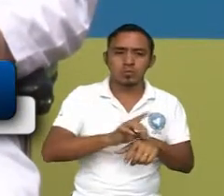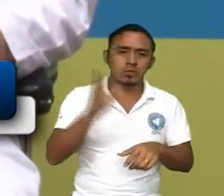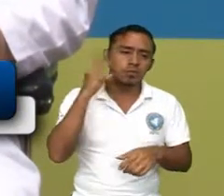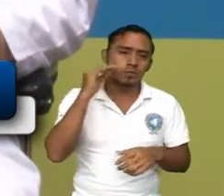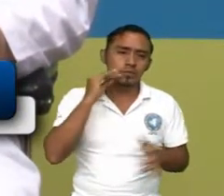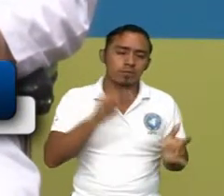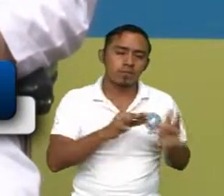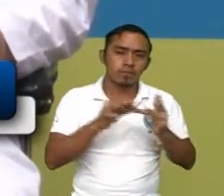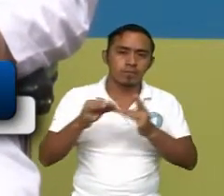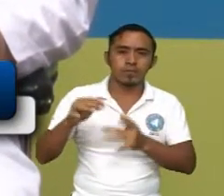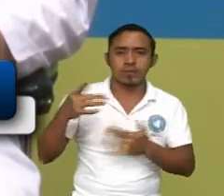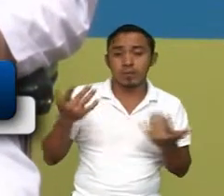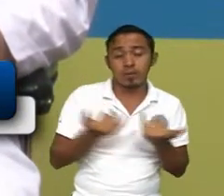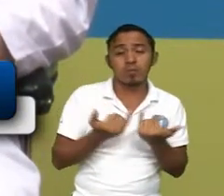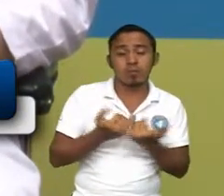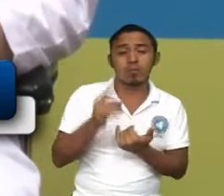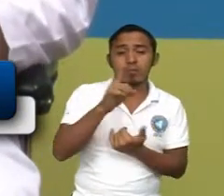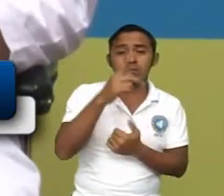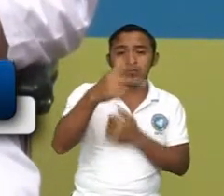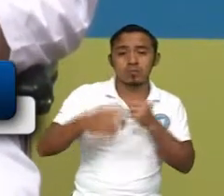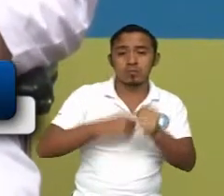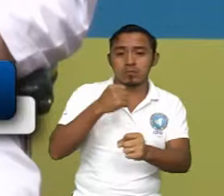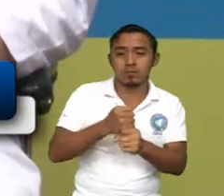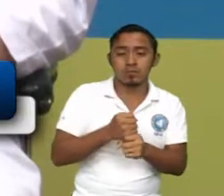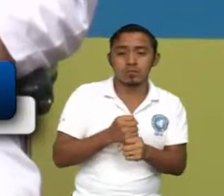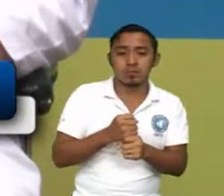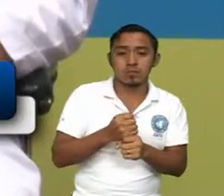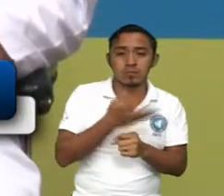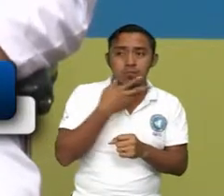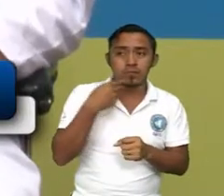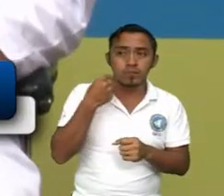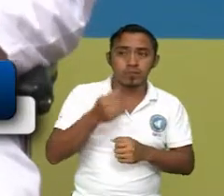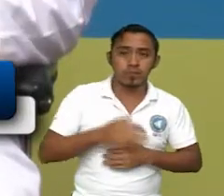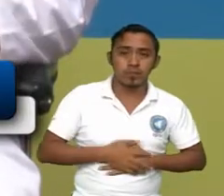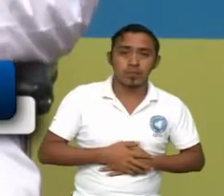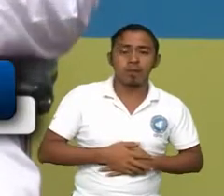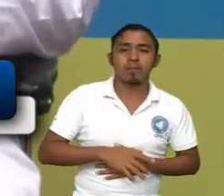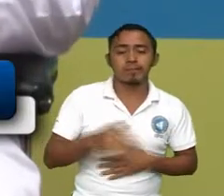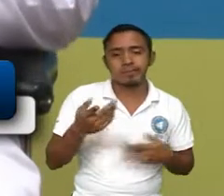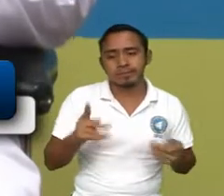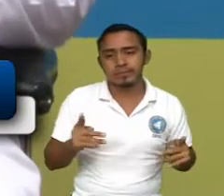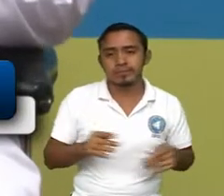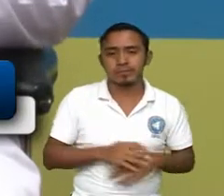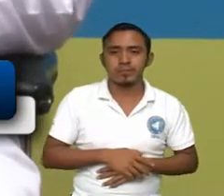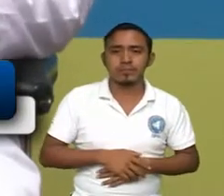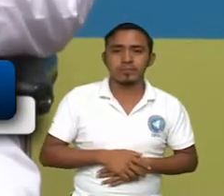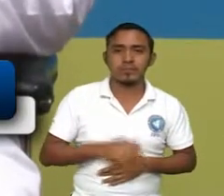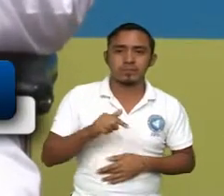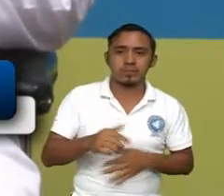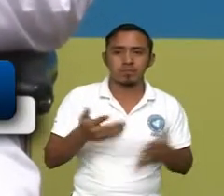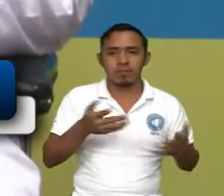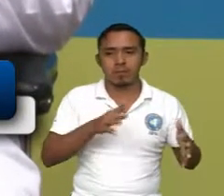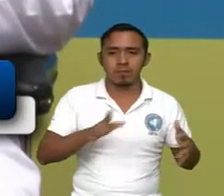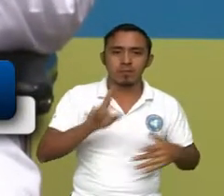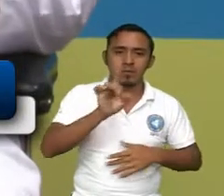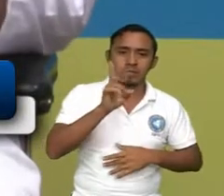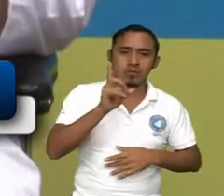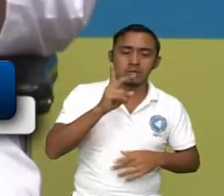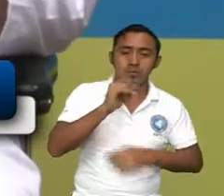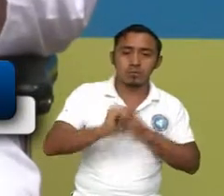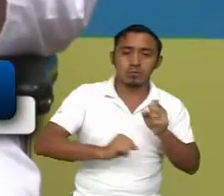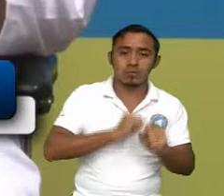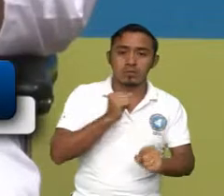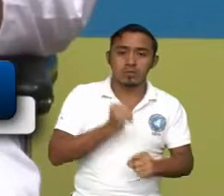hasta los 18 años cabe señalar de que entre los dos exactamente nosotros tenemos un promedio hasta los 12 años pero